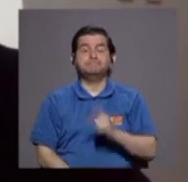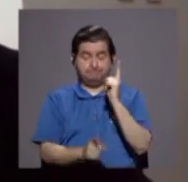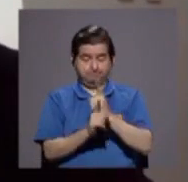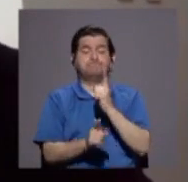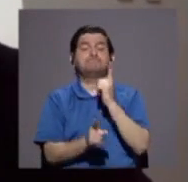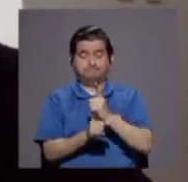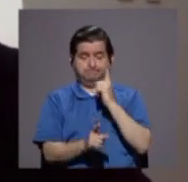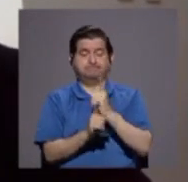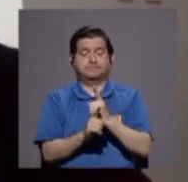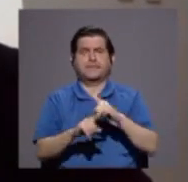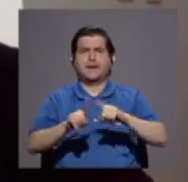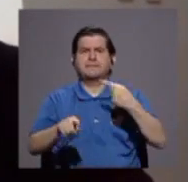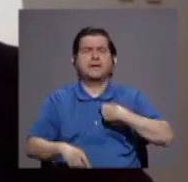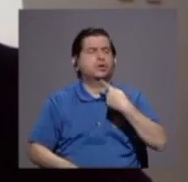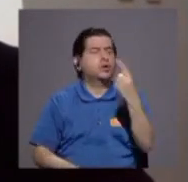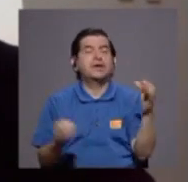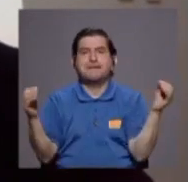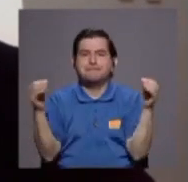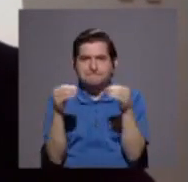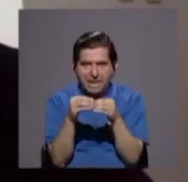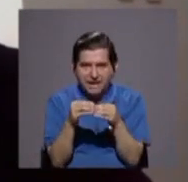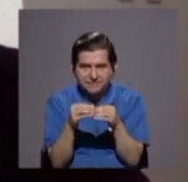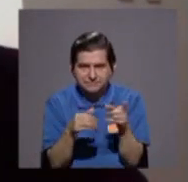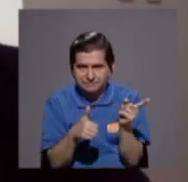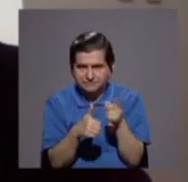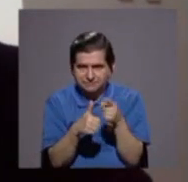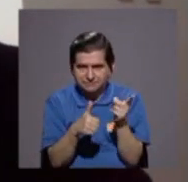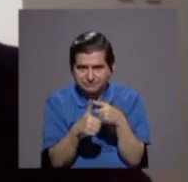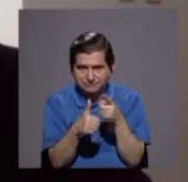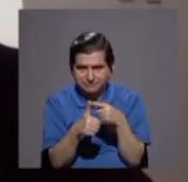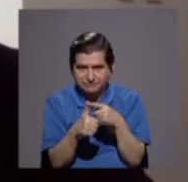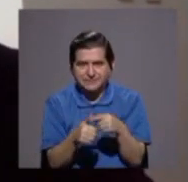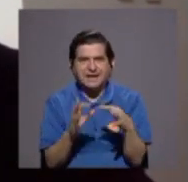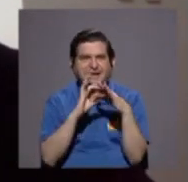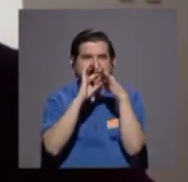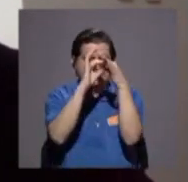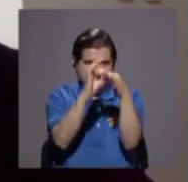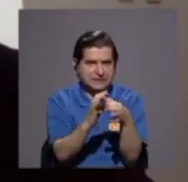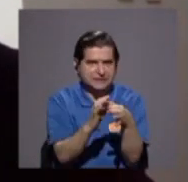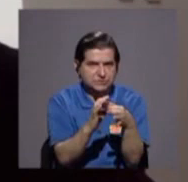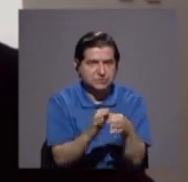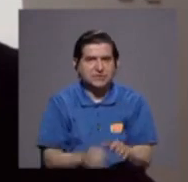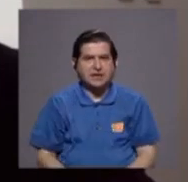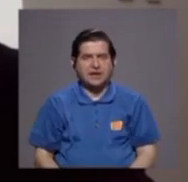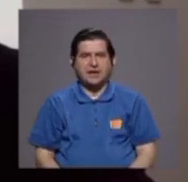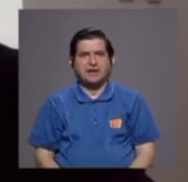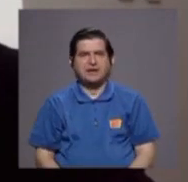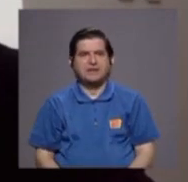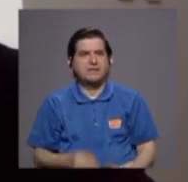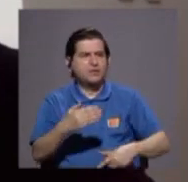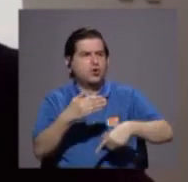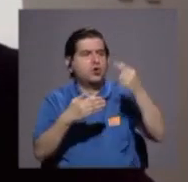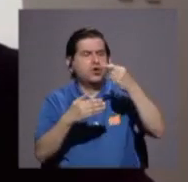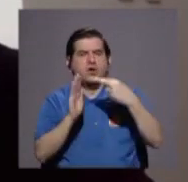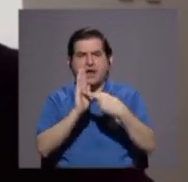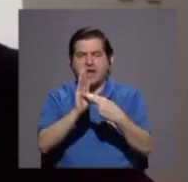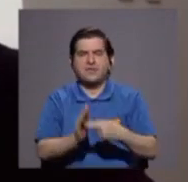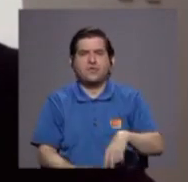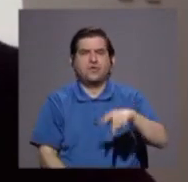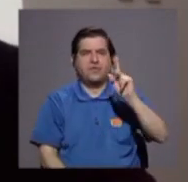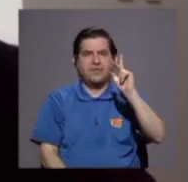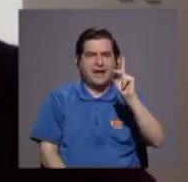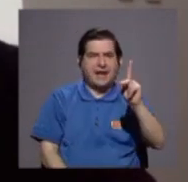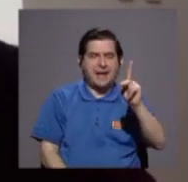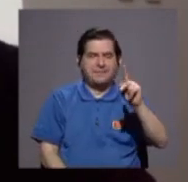Absolutamente, pero yo diría más. Bueno, en primer lugar, en relación con el grado de representatividad de Kamala